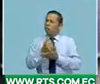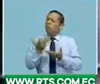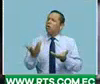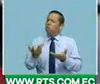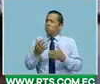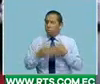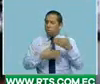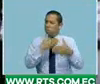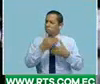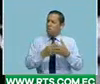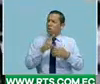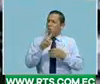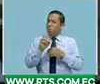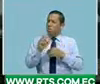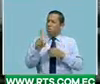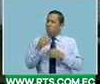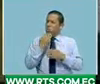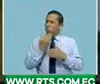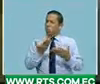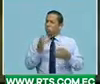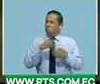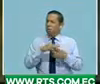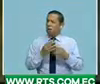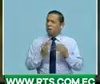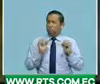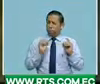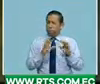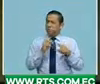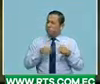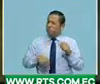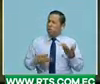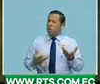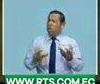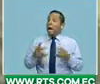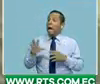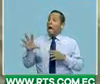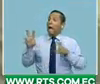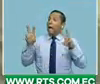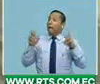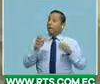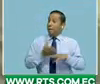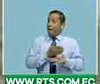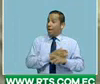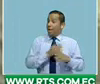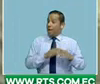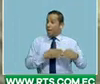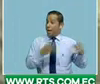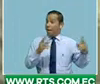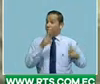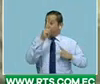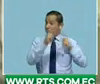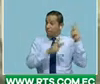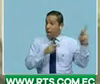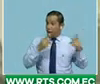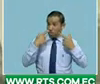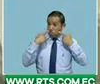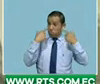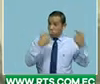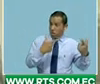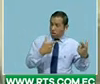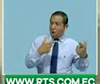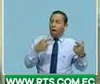del 2021, misma que fue utilizada en la apertura de las playas del país. Nos corresponde a nosotros ahora mirar